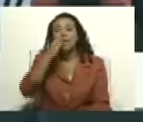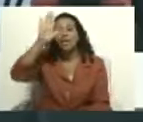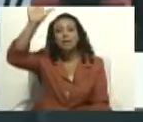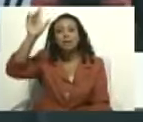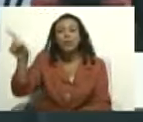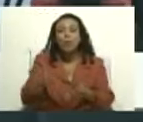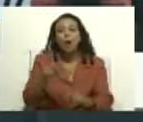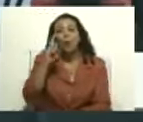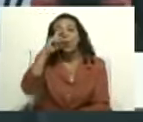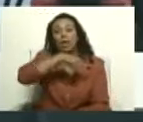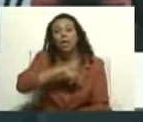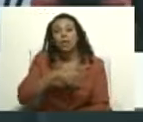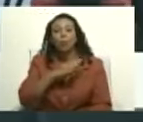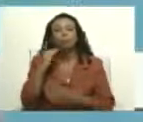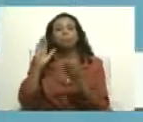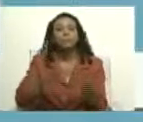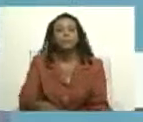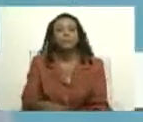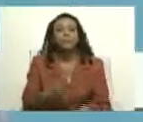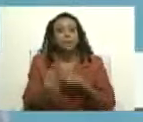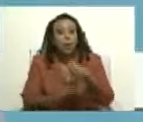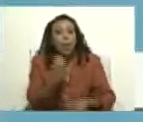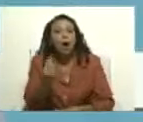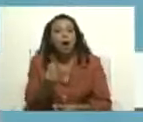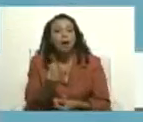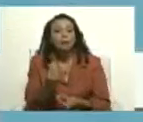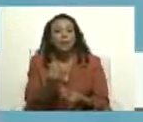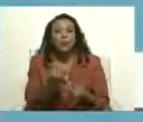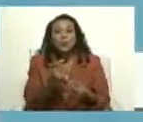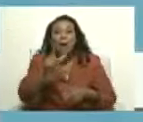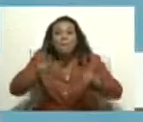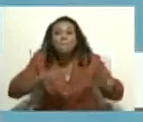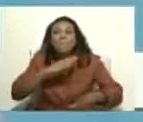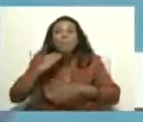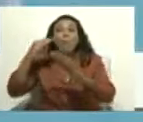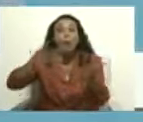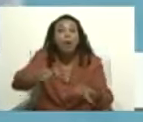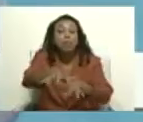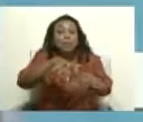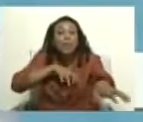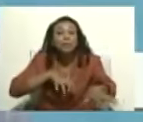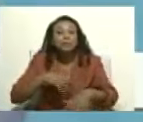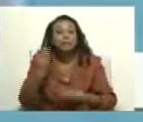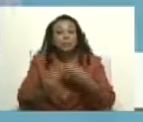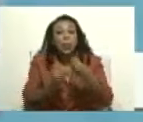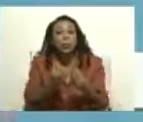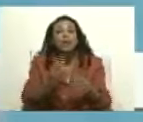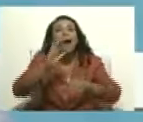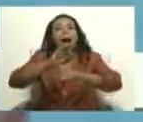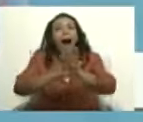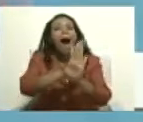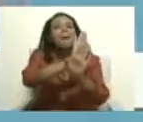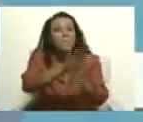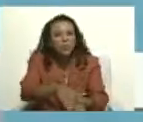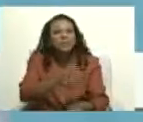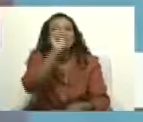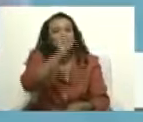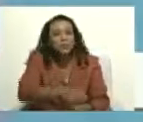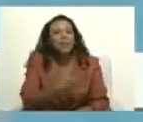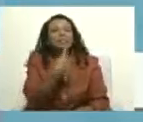judío. Es decir, que estamos ante un genocidio y que está avalado por quienes hablan